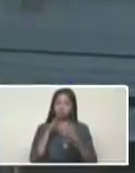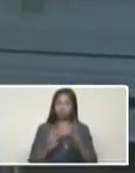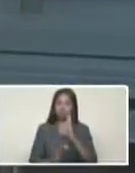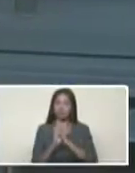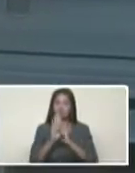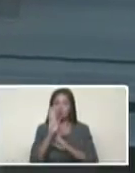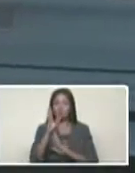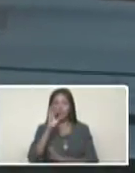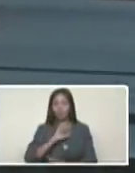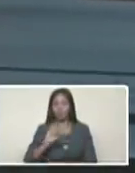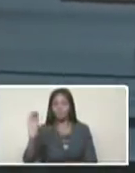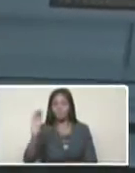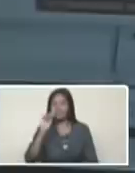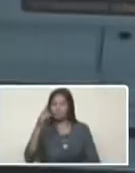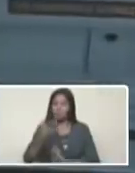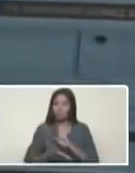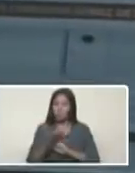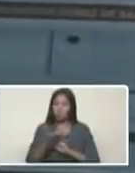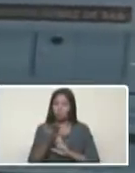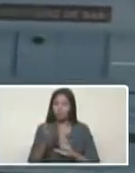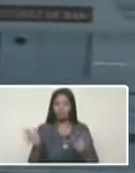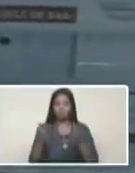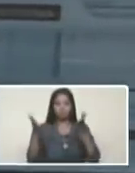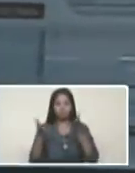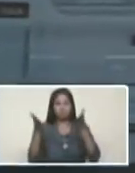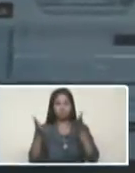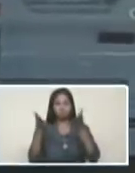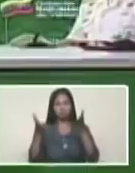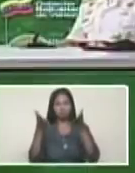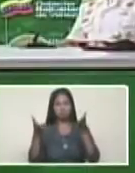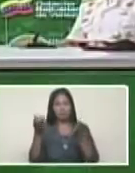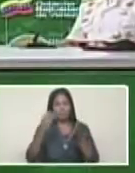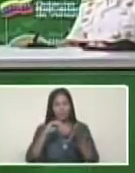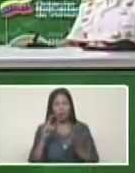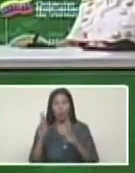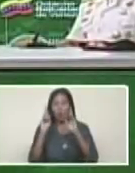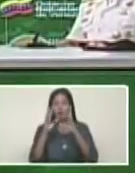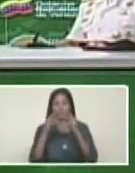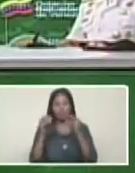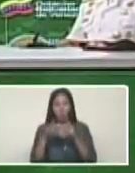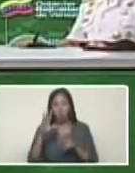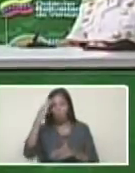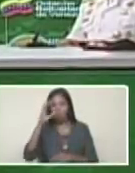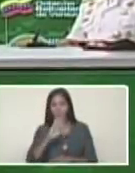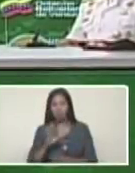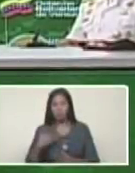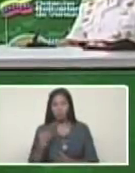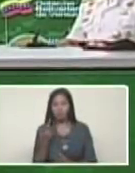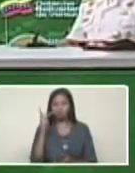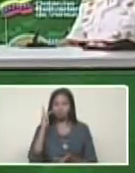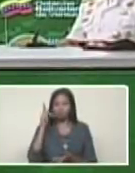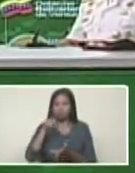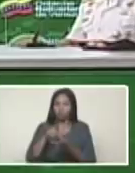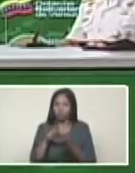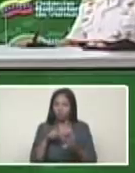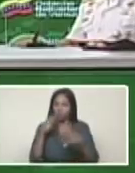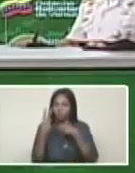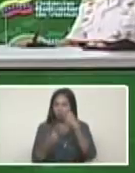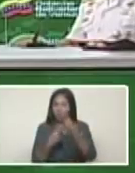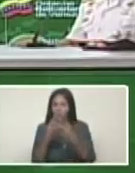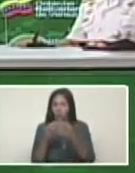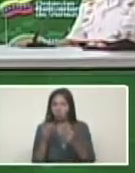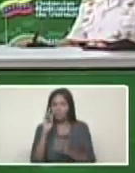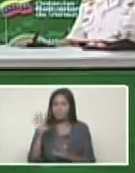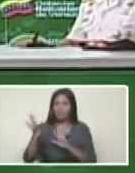país. Es muy importante estimular. Ojalá todos los oficiales pudieran pasar por aquí,